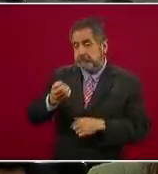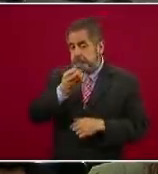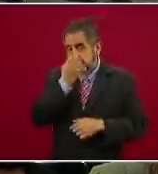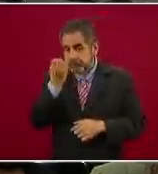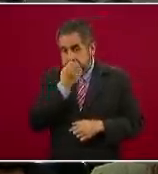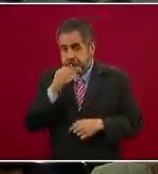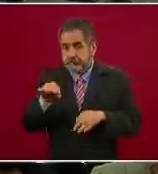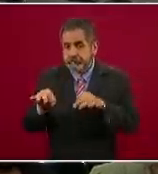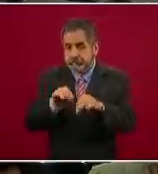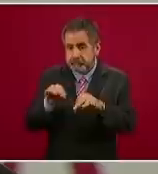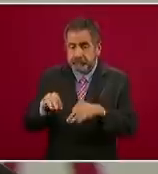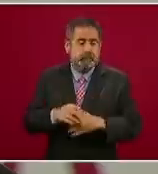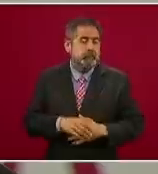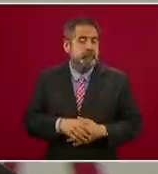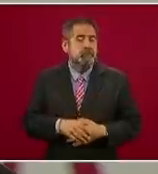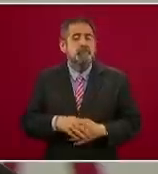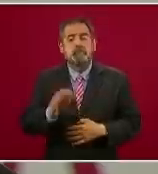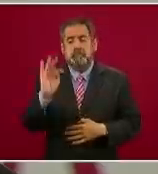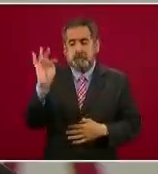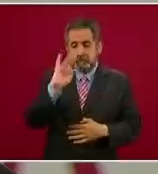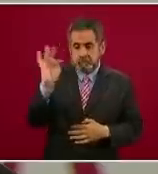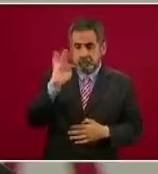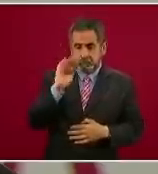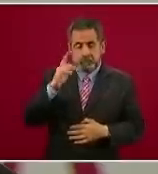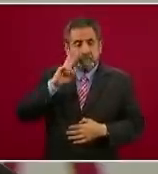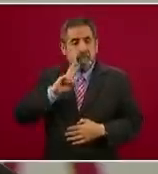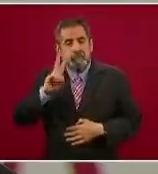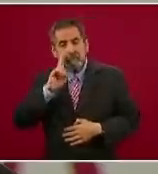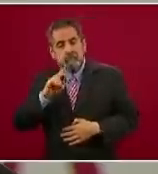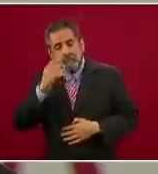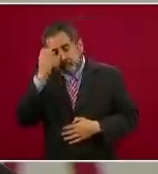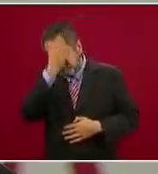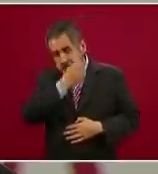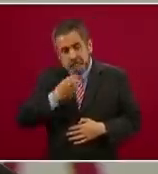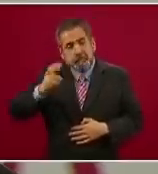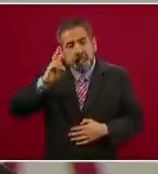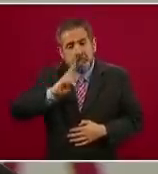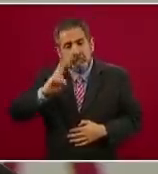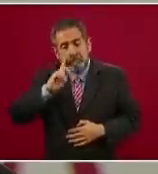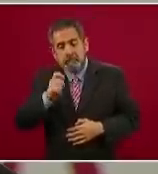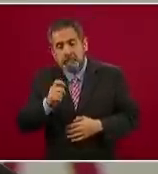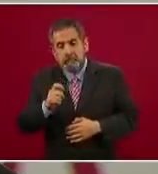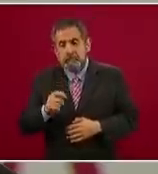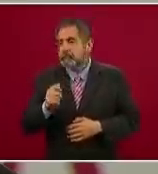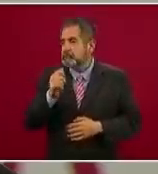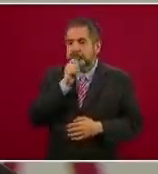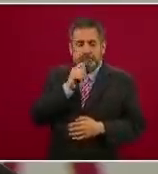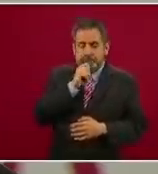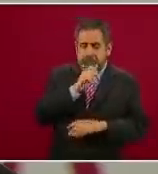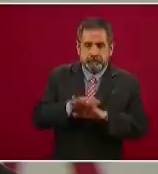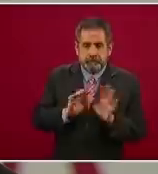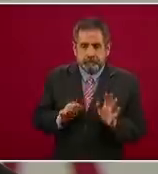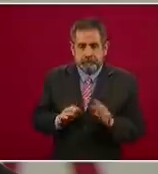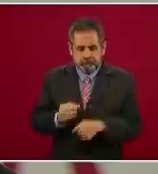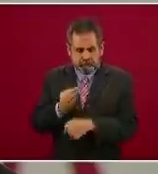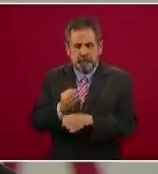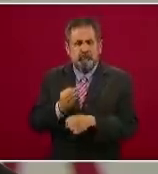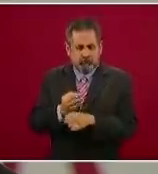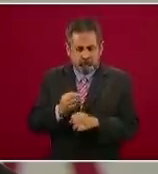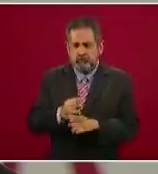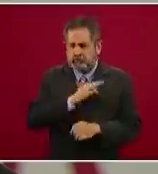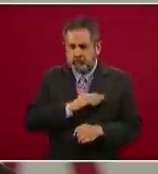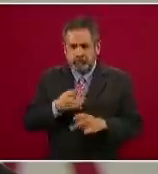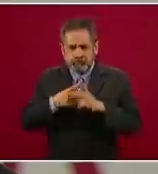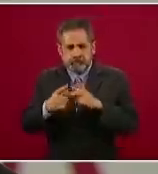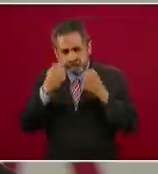trabajos se podría necesitar ya empezar con estos filtros. Dicho sea de paso, no hay problema si se empieza ya desde ahorita,